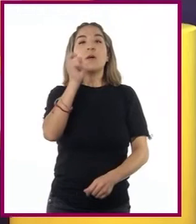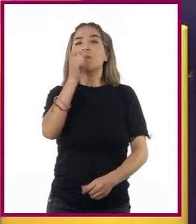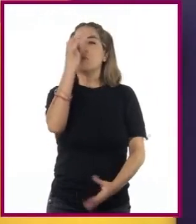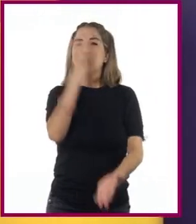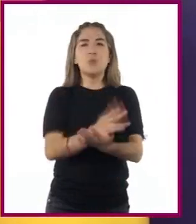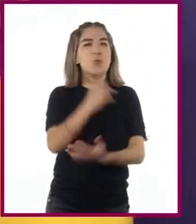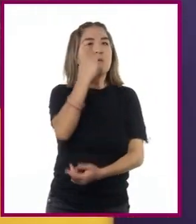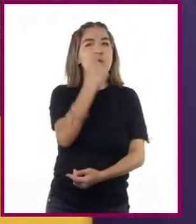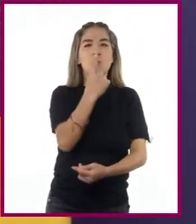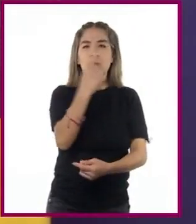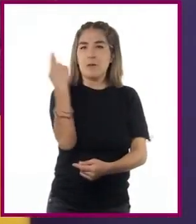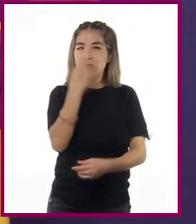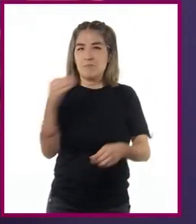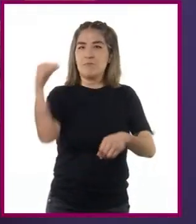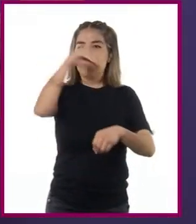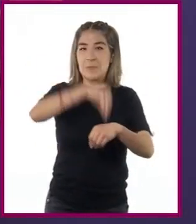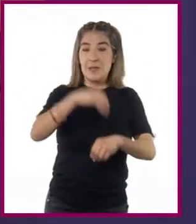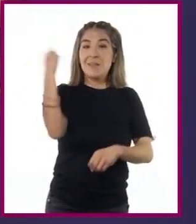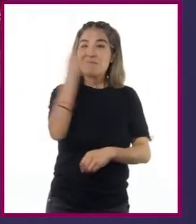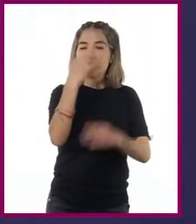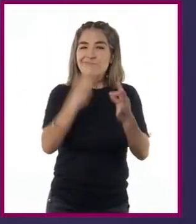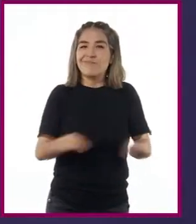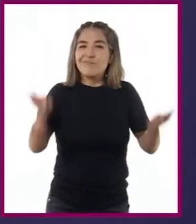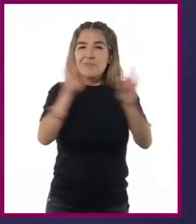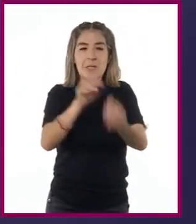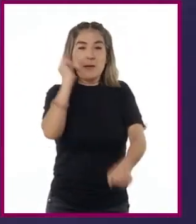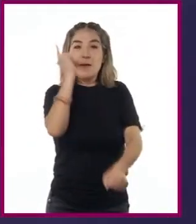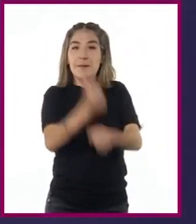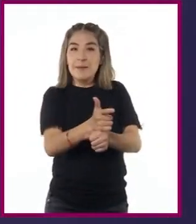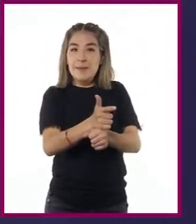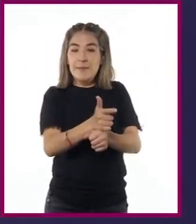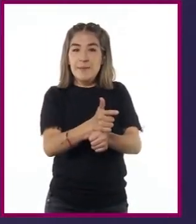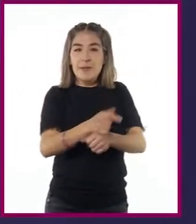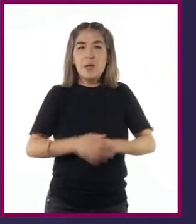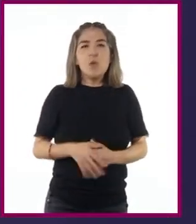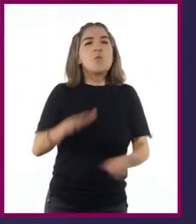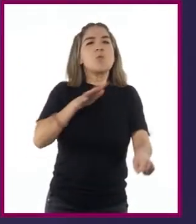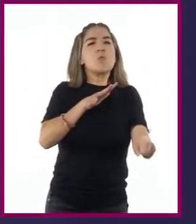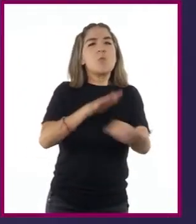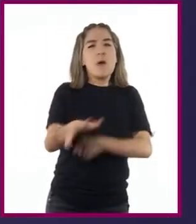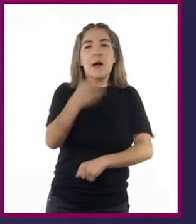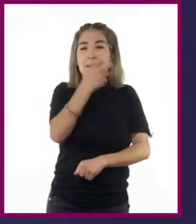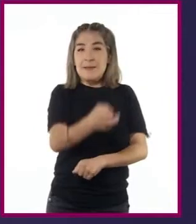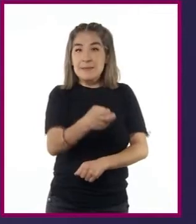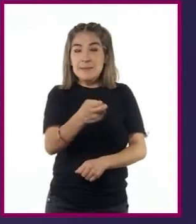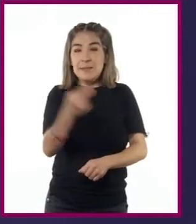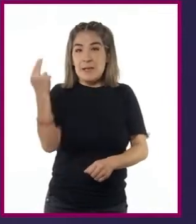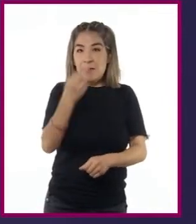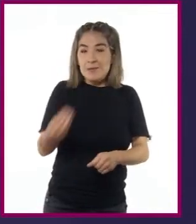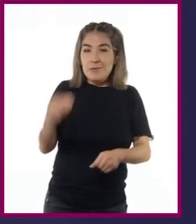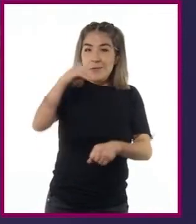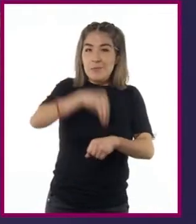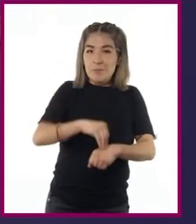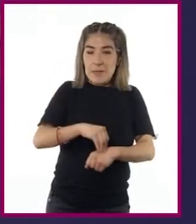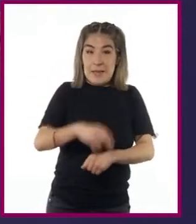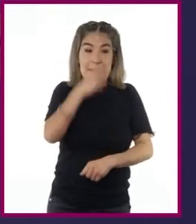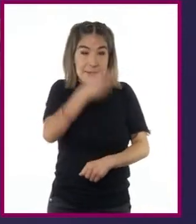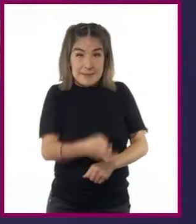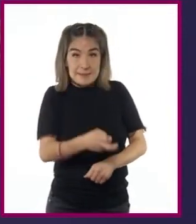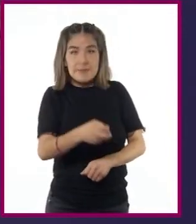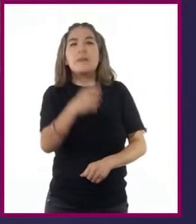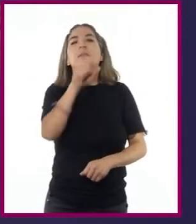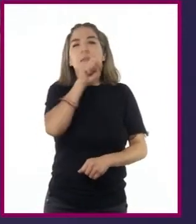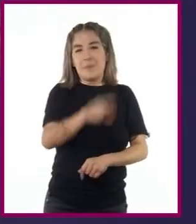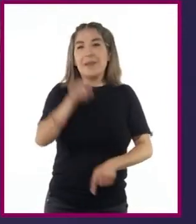ocupa una. Es importante identificar cuál es la necesaria, y esto